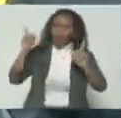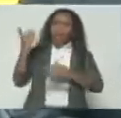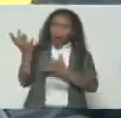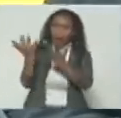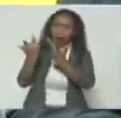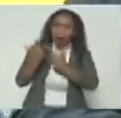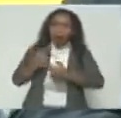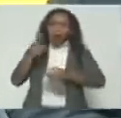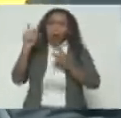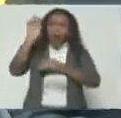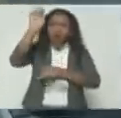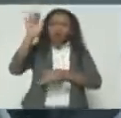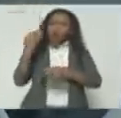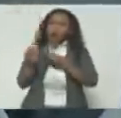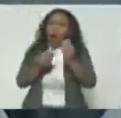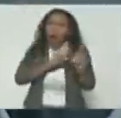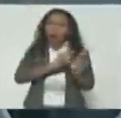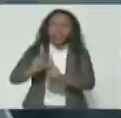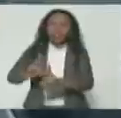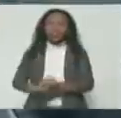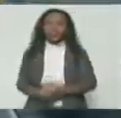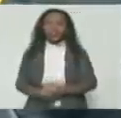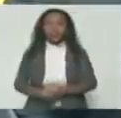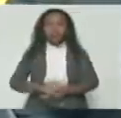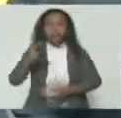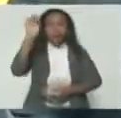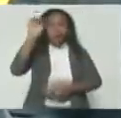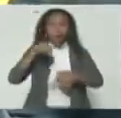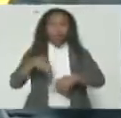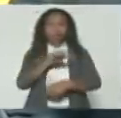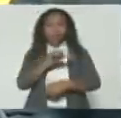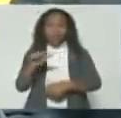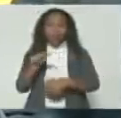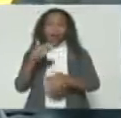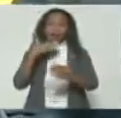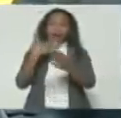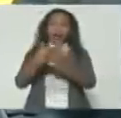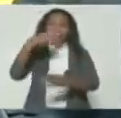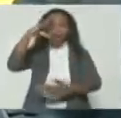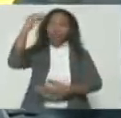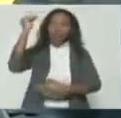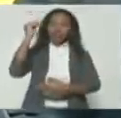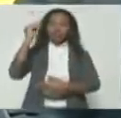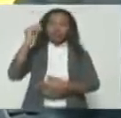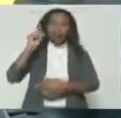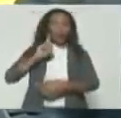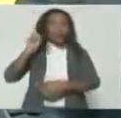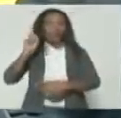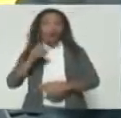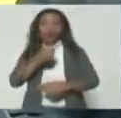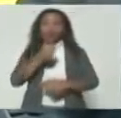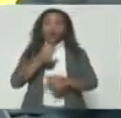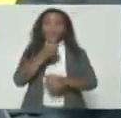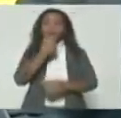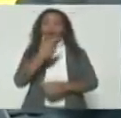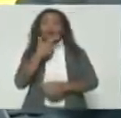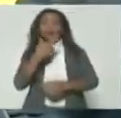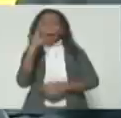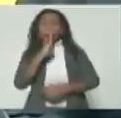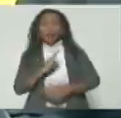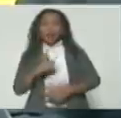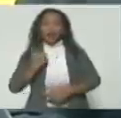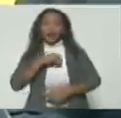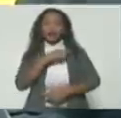¿Cuáles son los planes futuros? Los planes futuros esta semana, gracias a Dios, vamos a grabar el tema Linda Barinas, que le gustaba mucho a